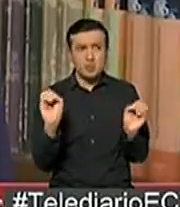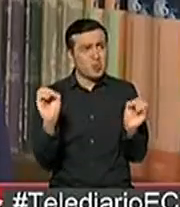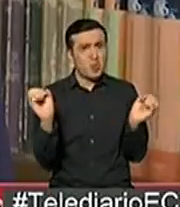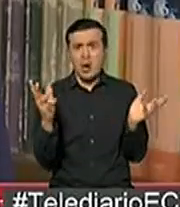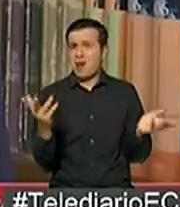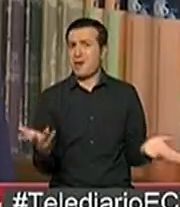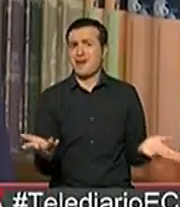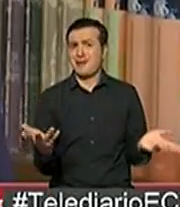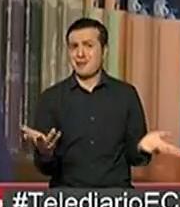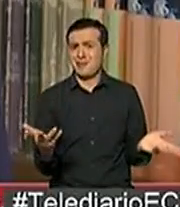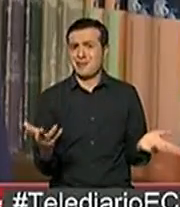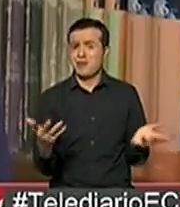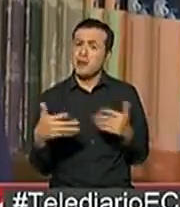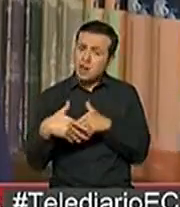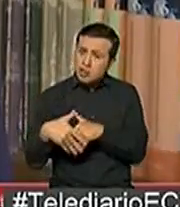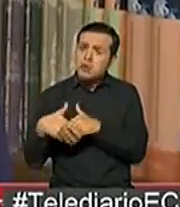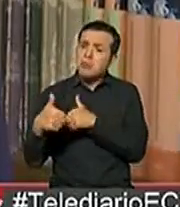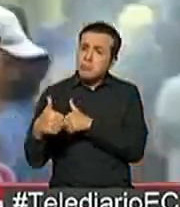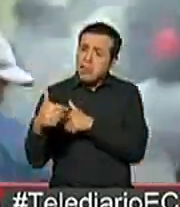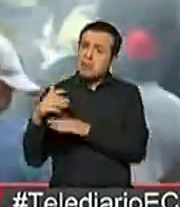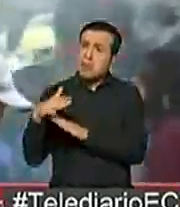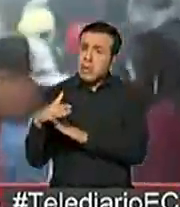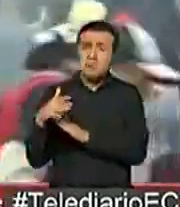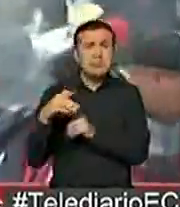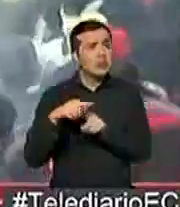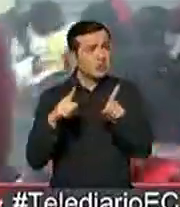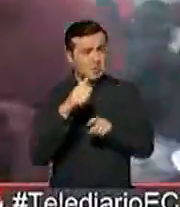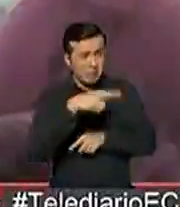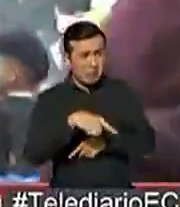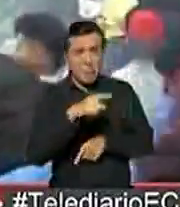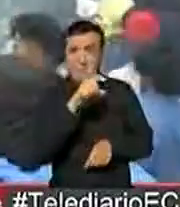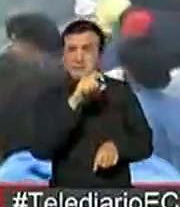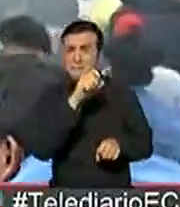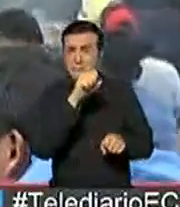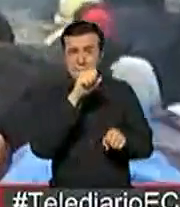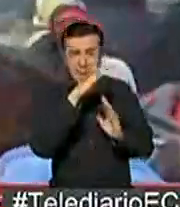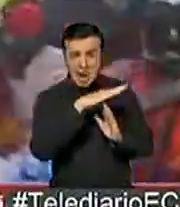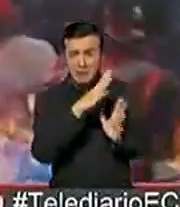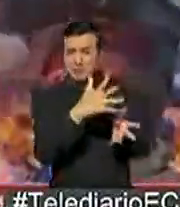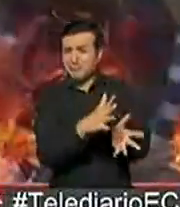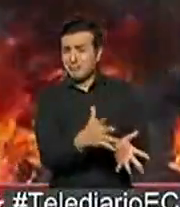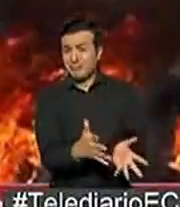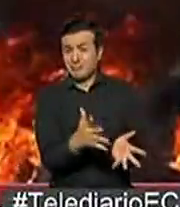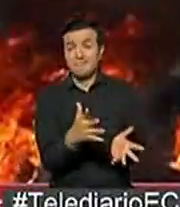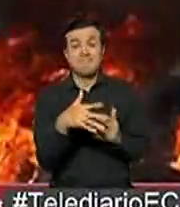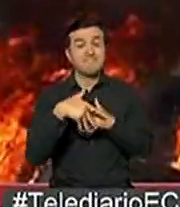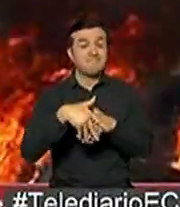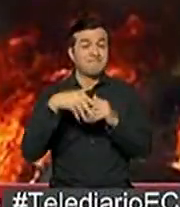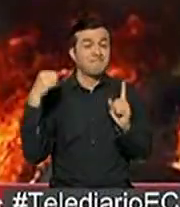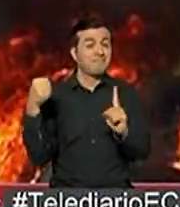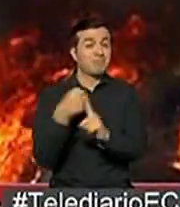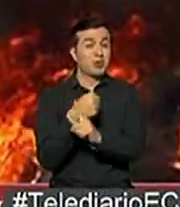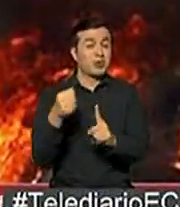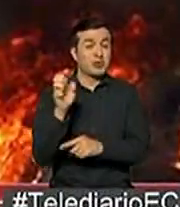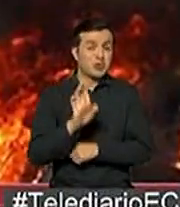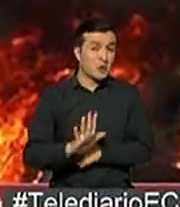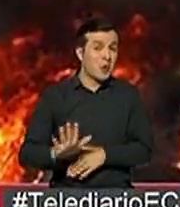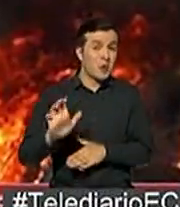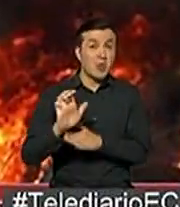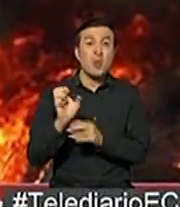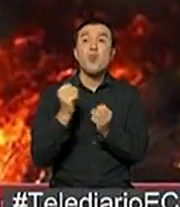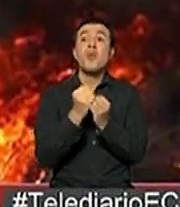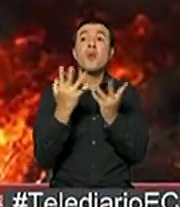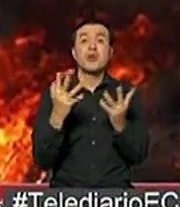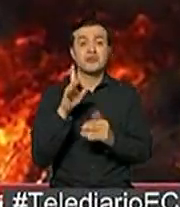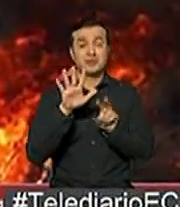del derecho legítimo a la protesta según los analistas jurídicos durante las protestas violentas en el país se registraron